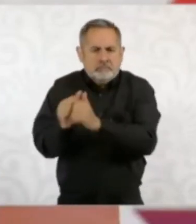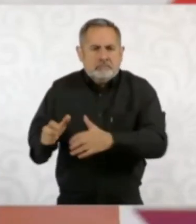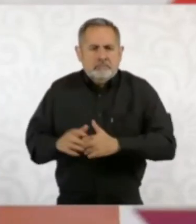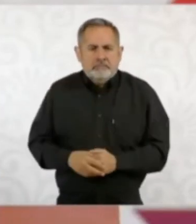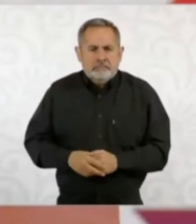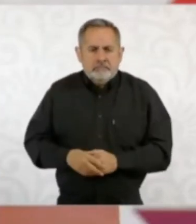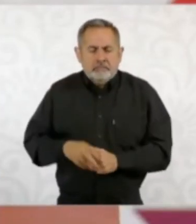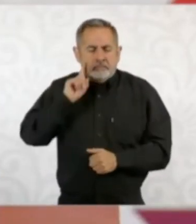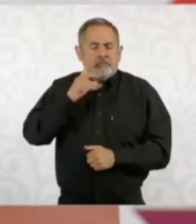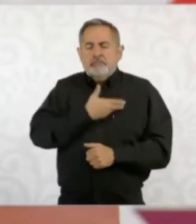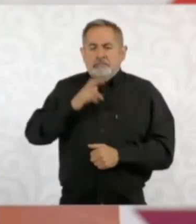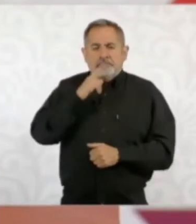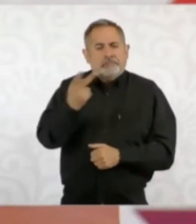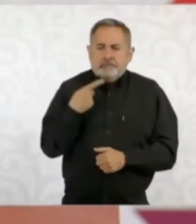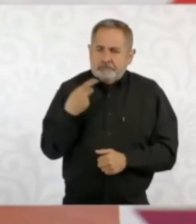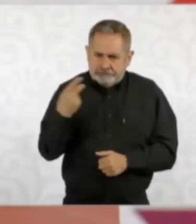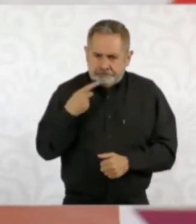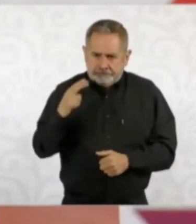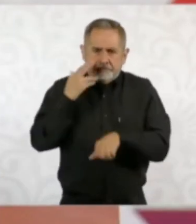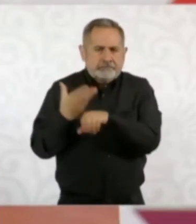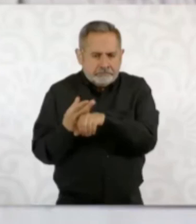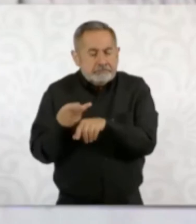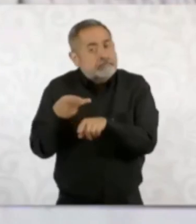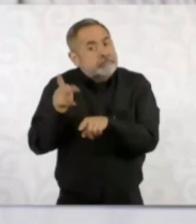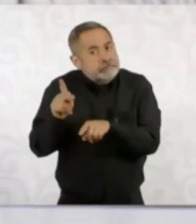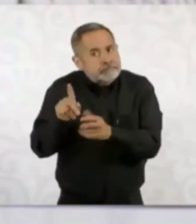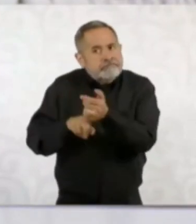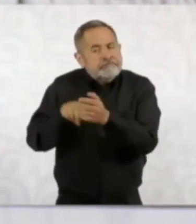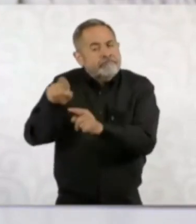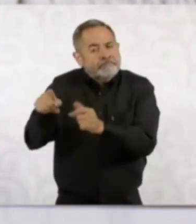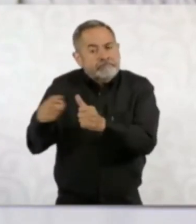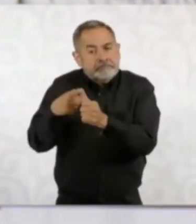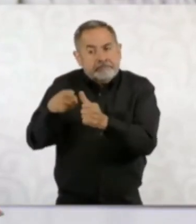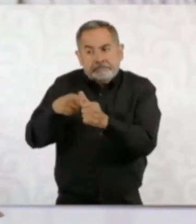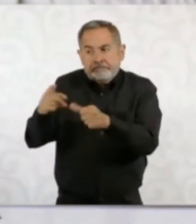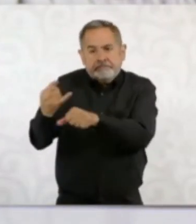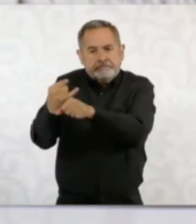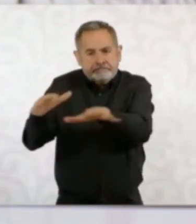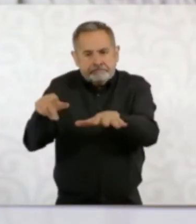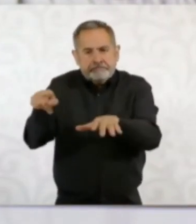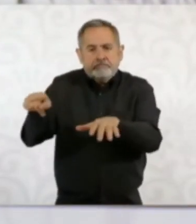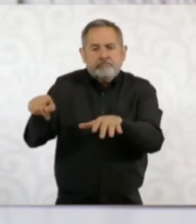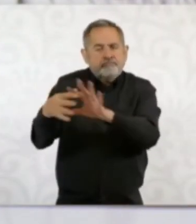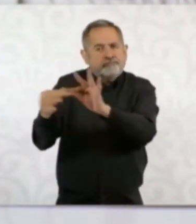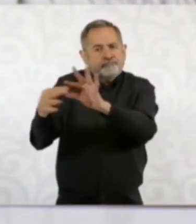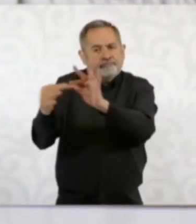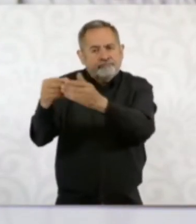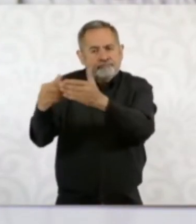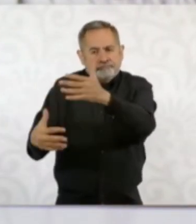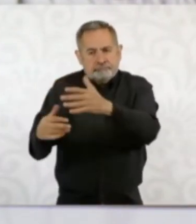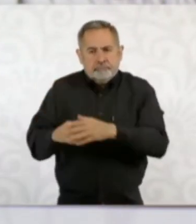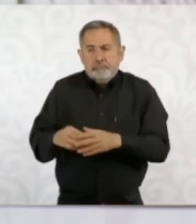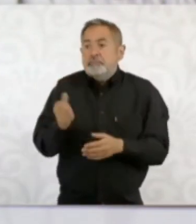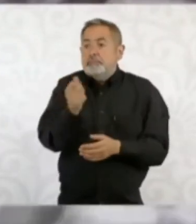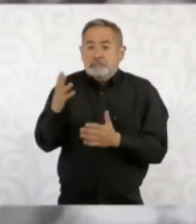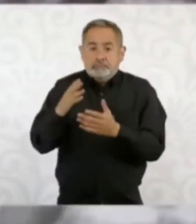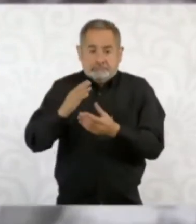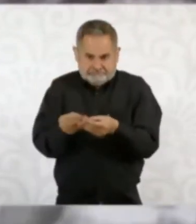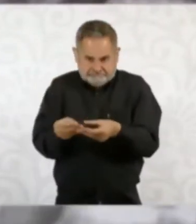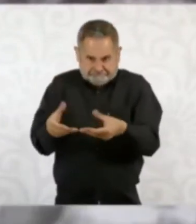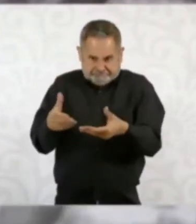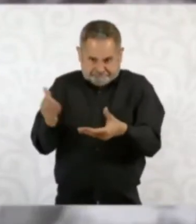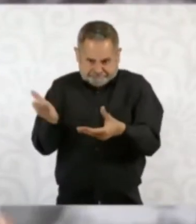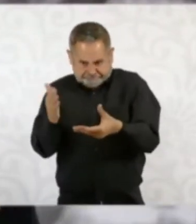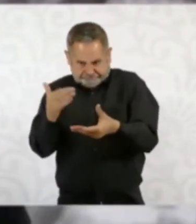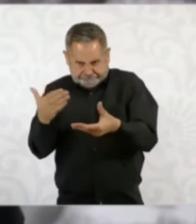colegiada, sí. Pero tiene que darse toda la información de la persona. Algunos pues se tenía un expediente grande, en otros no